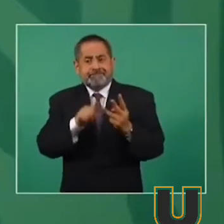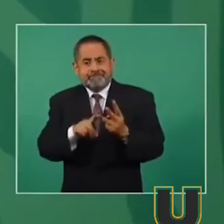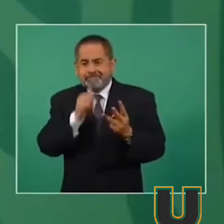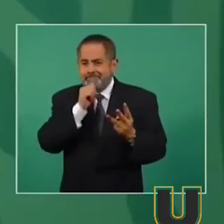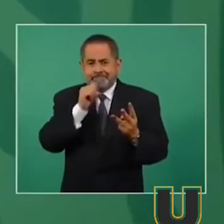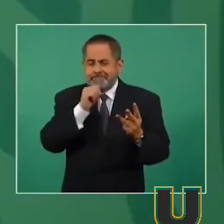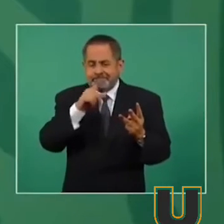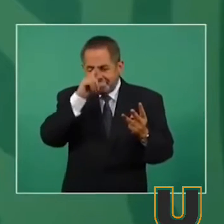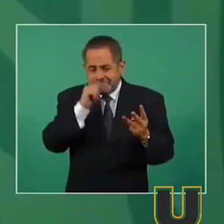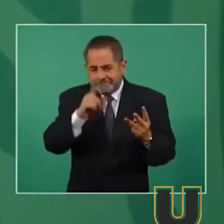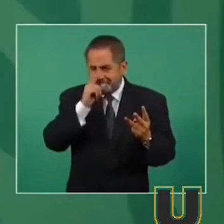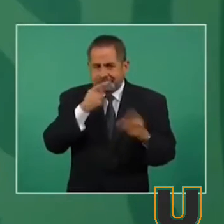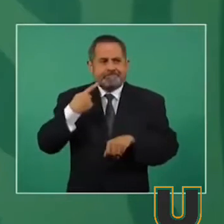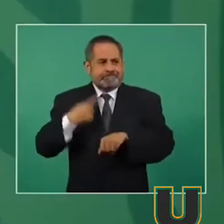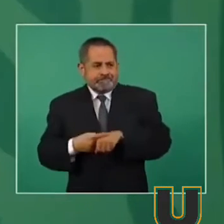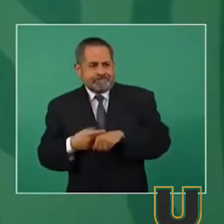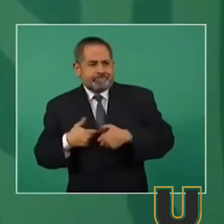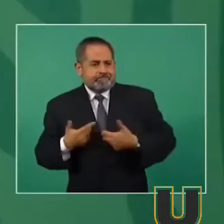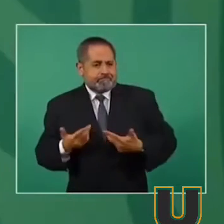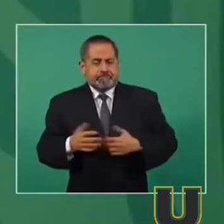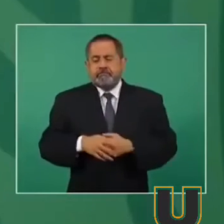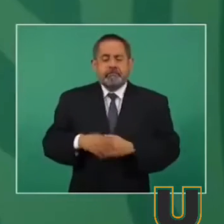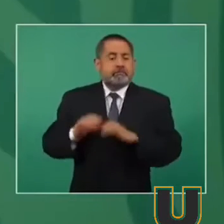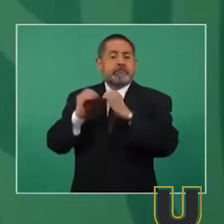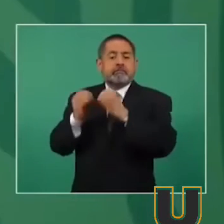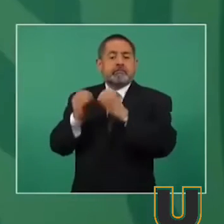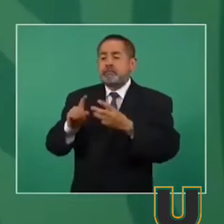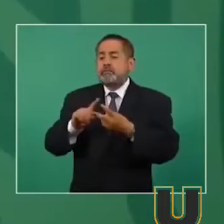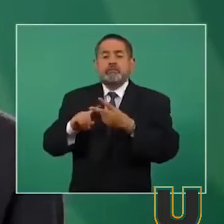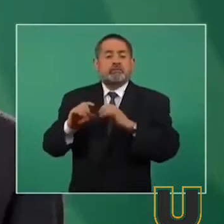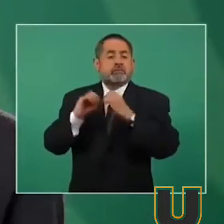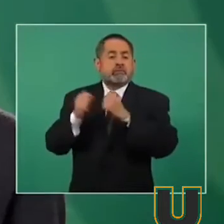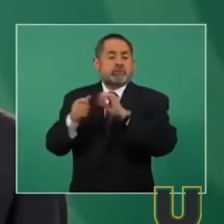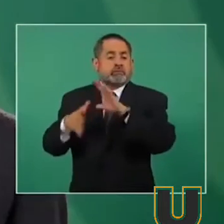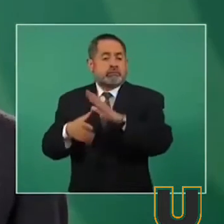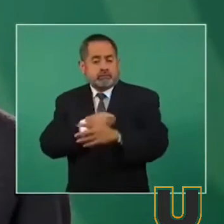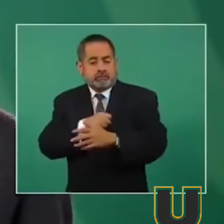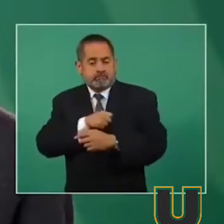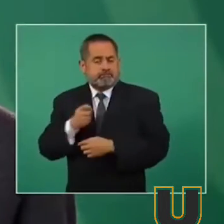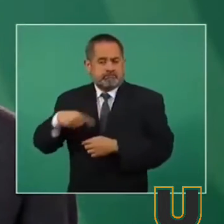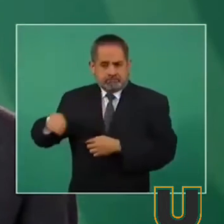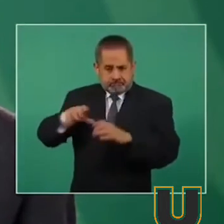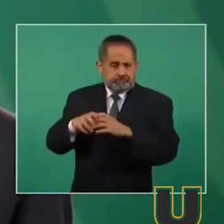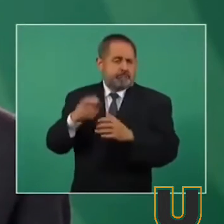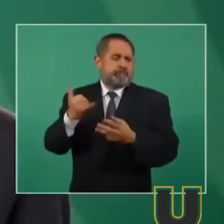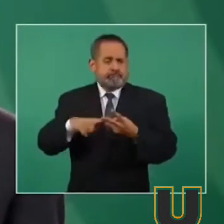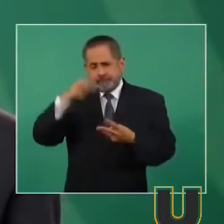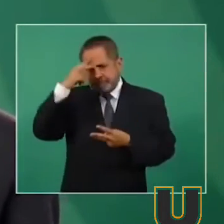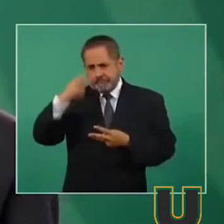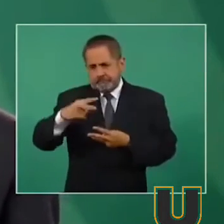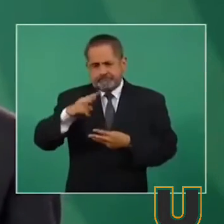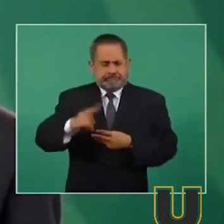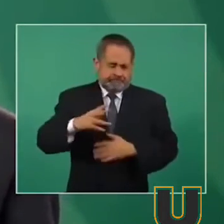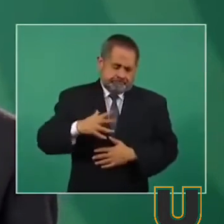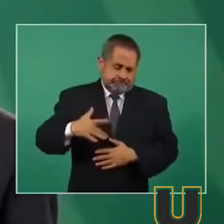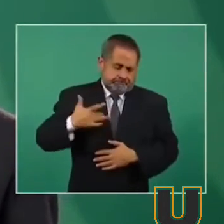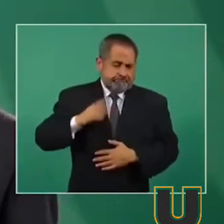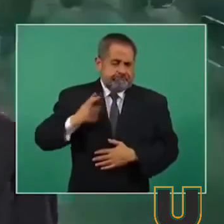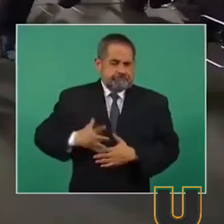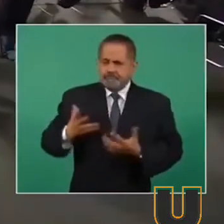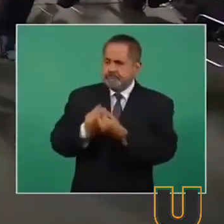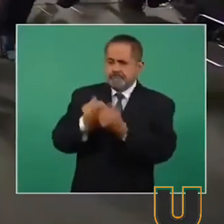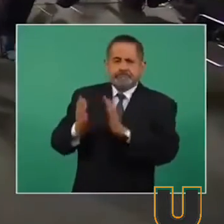Salud coordina el esfuerzo global, la Organización Panamericana de la Salud el esfuerzo regional, y México muy orgullosamente